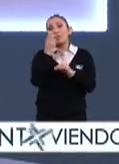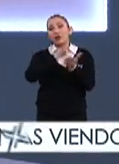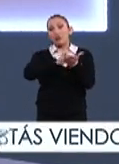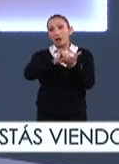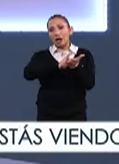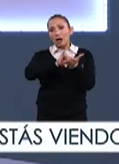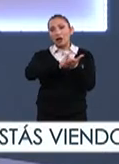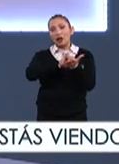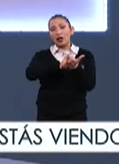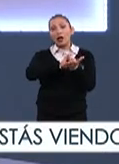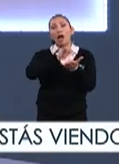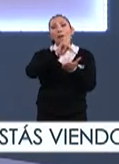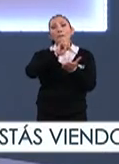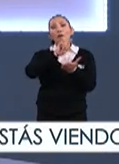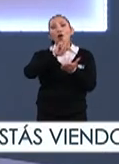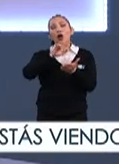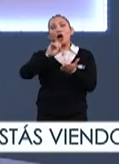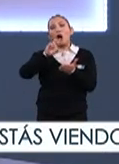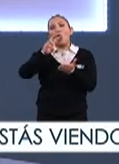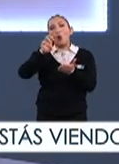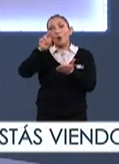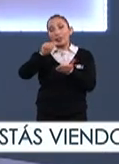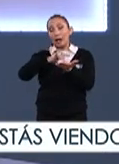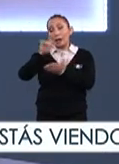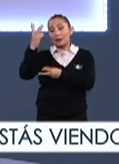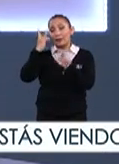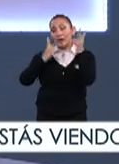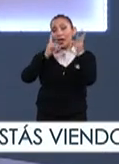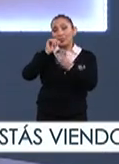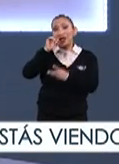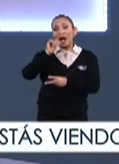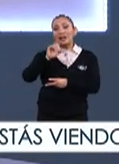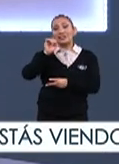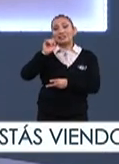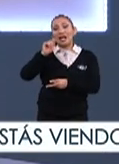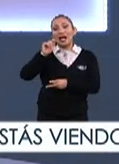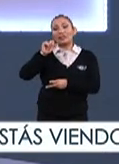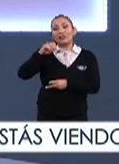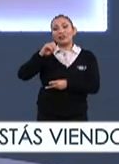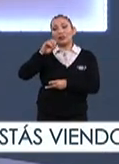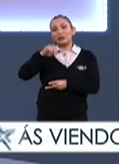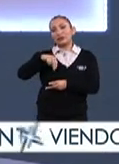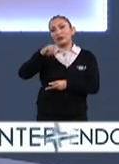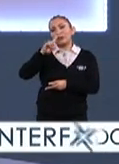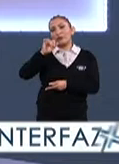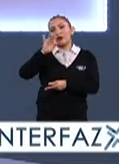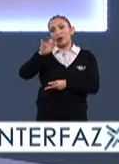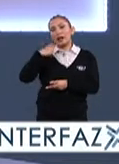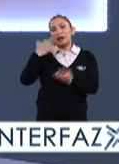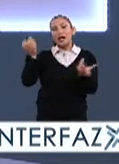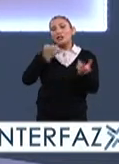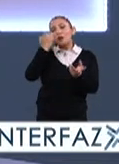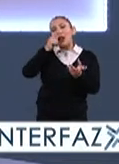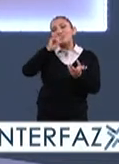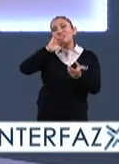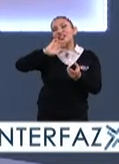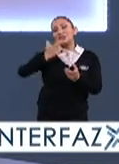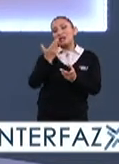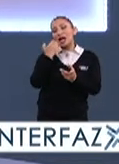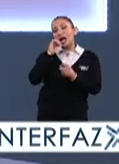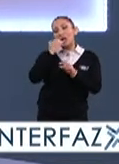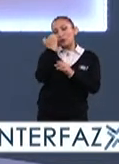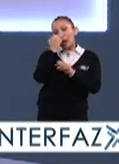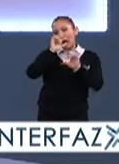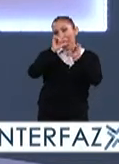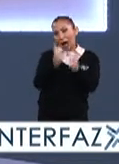Nueva York, Paul Owen, y también agradecemos la visita de Dan Sanford, integrante de Tisch, la Escuela de Artes de